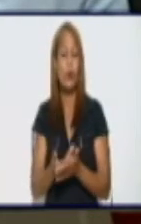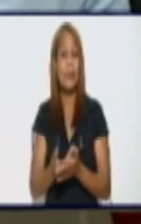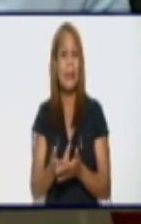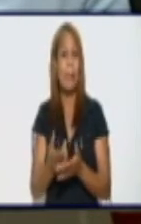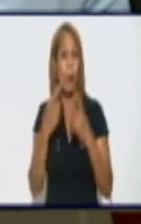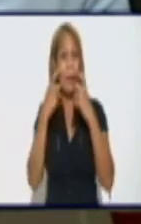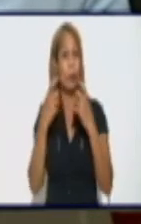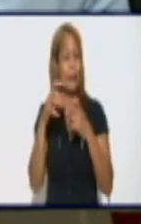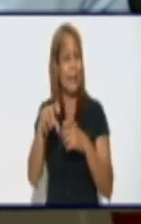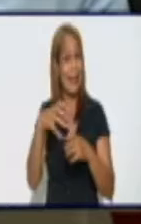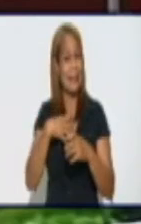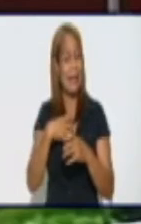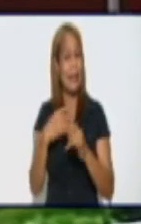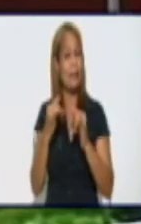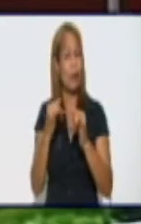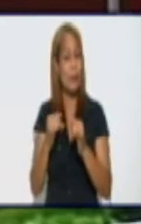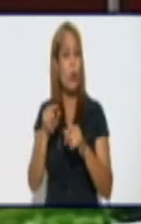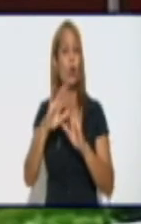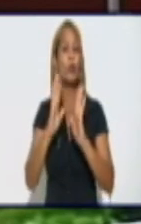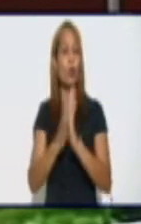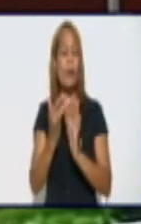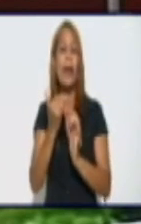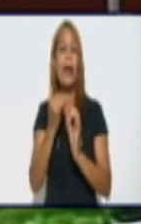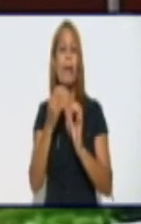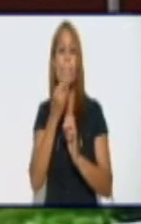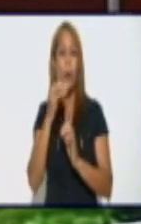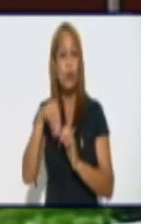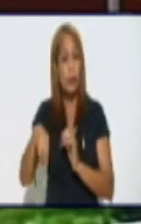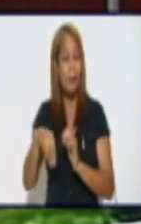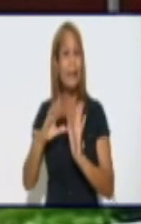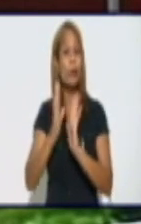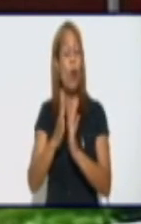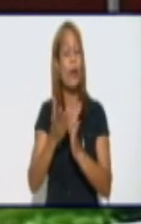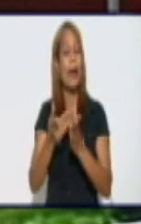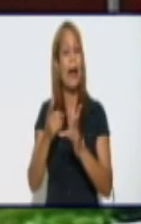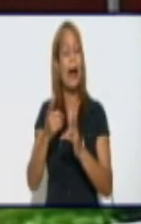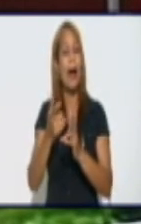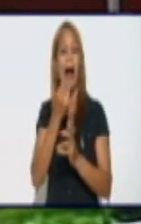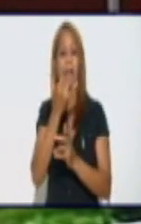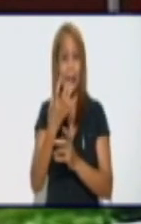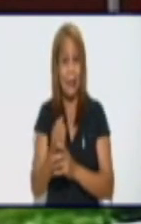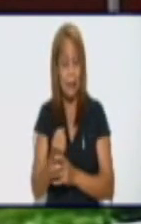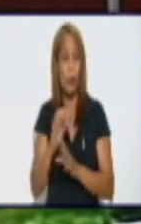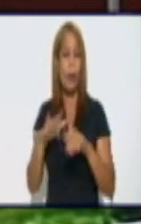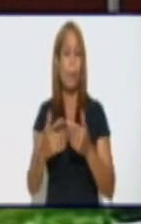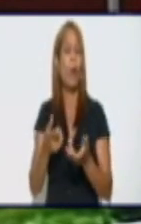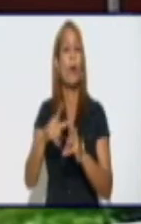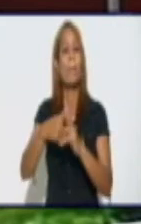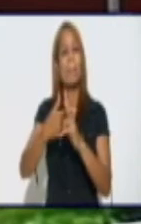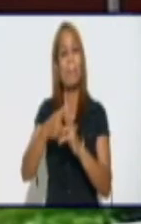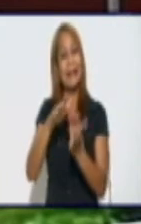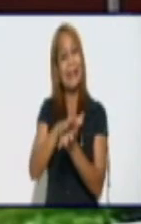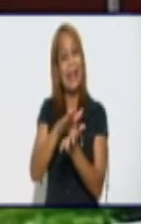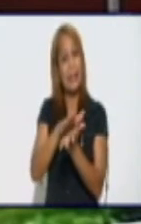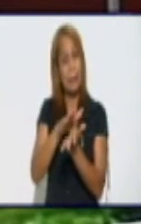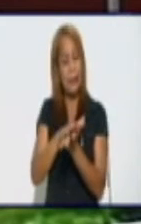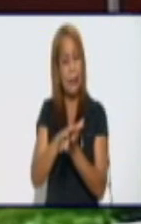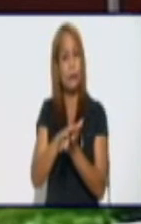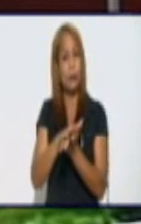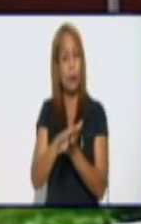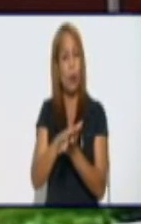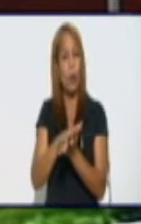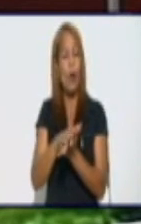las posibles afectaciones están dadas por un mantenimiento en el circuito en cauto cristo que alimenta